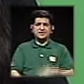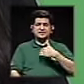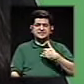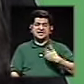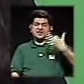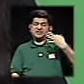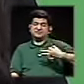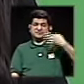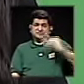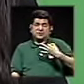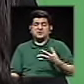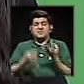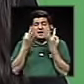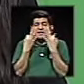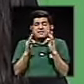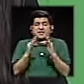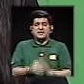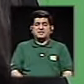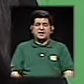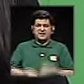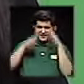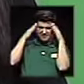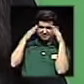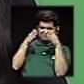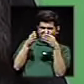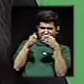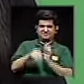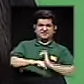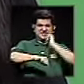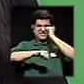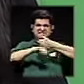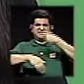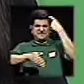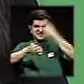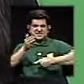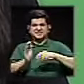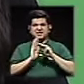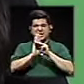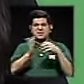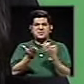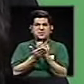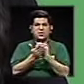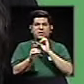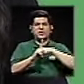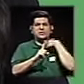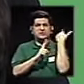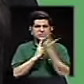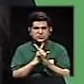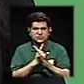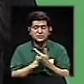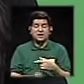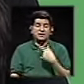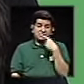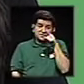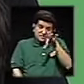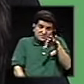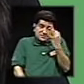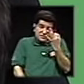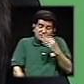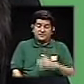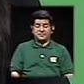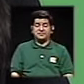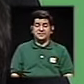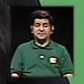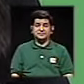formalidad a tratar de destinar o a imponer más bien un modelo económico un modelo social si es que se le puede llamar de esa manera